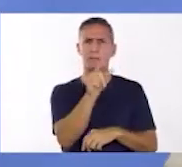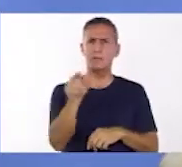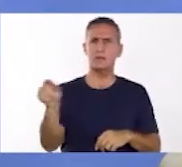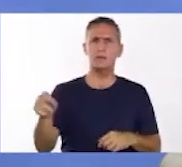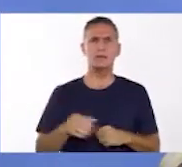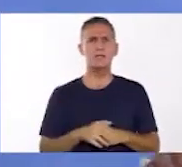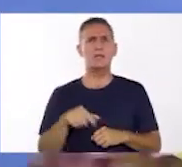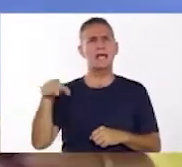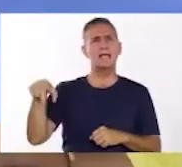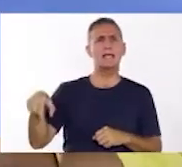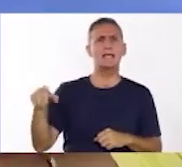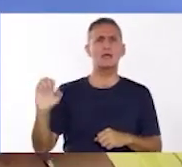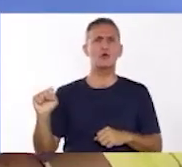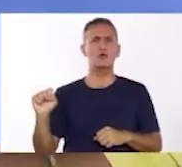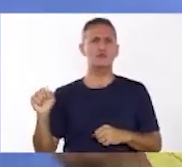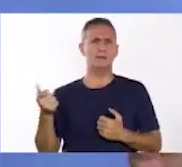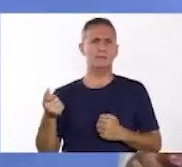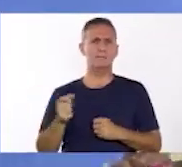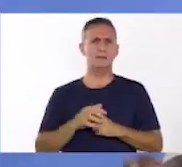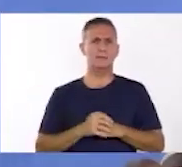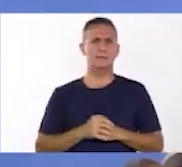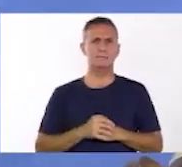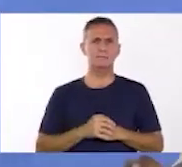personajes. Gregorio Samsa,